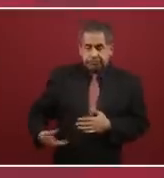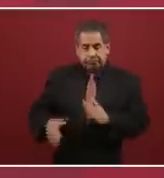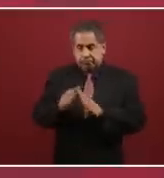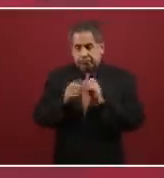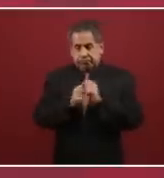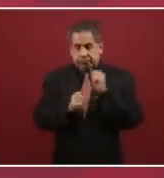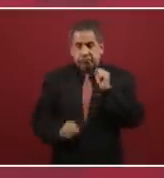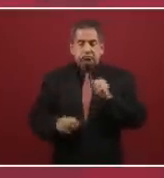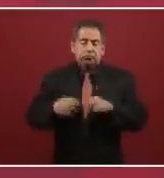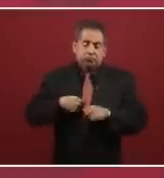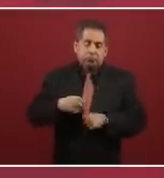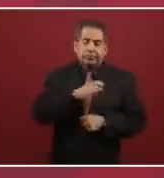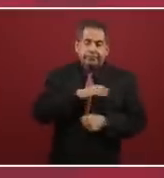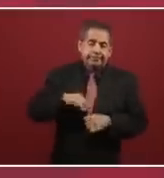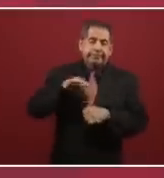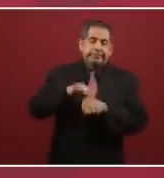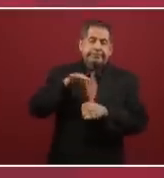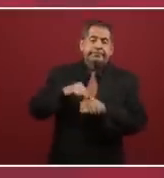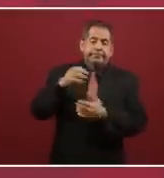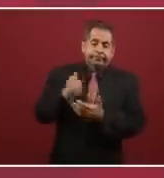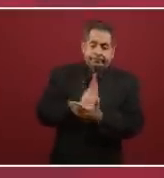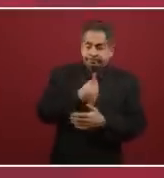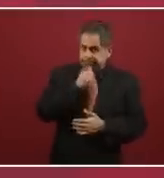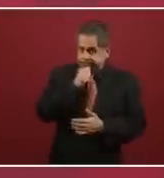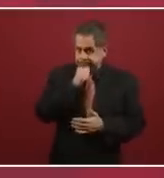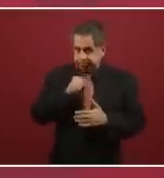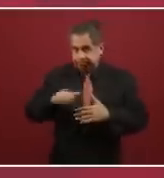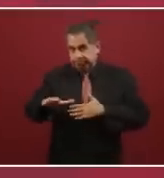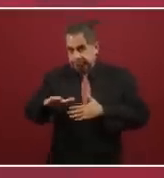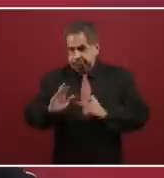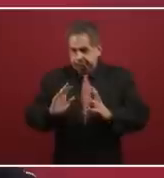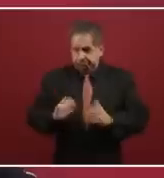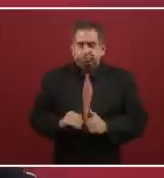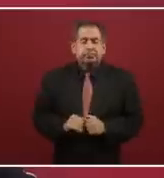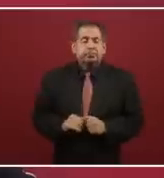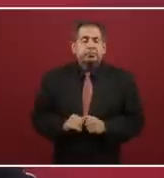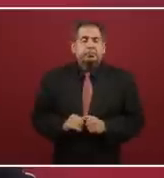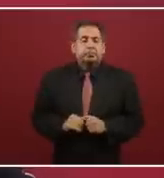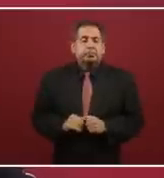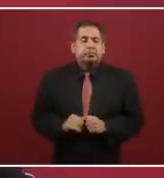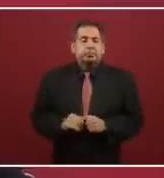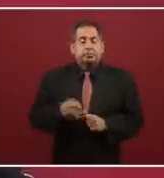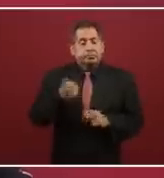sino presidente electo, cuando se tocó el tema